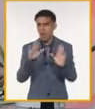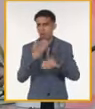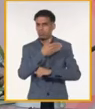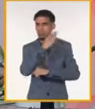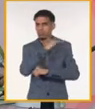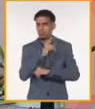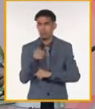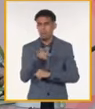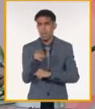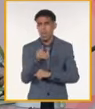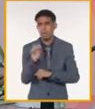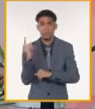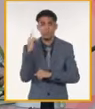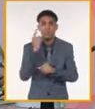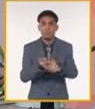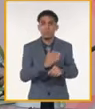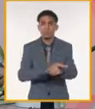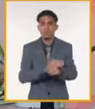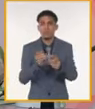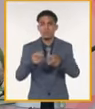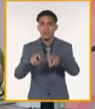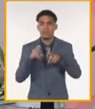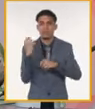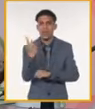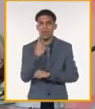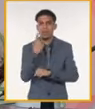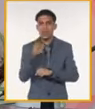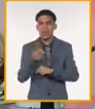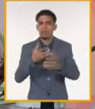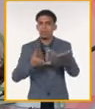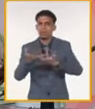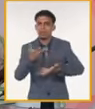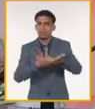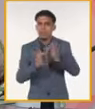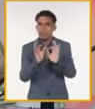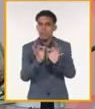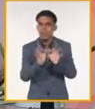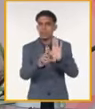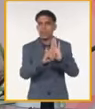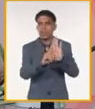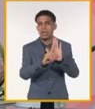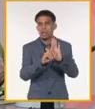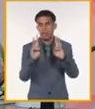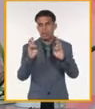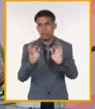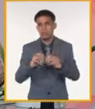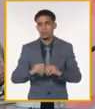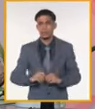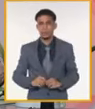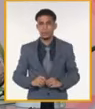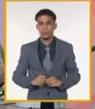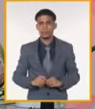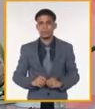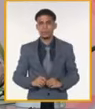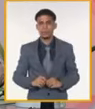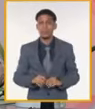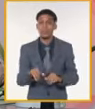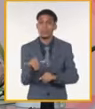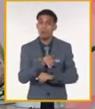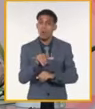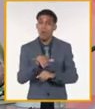escucharon antes de la asamblea nacional del poder popular que discutió estos mismos asuntos pero eh nos da da también una